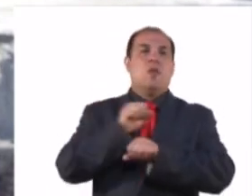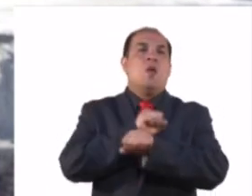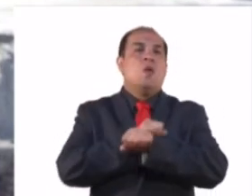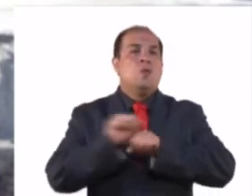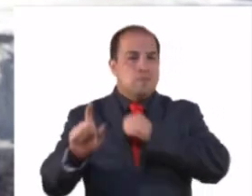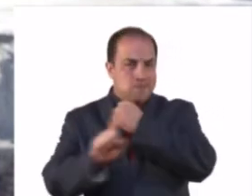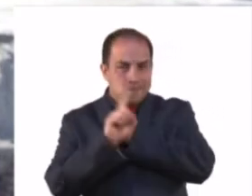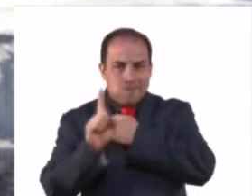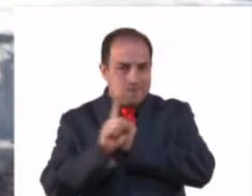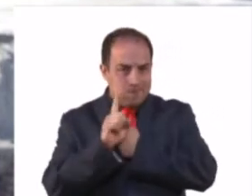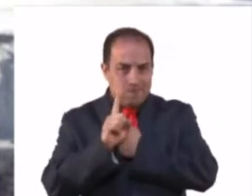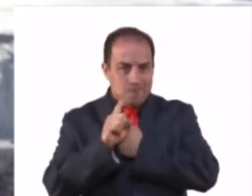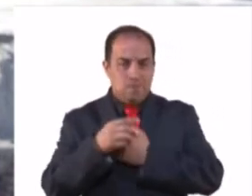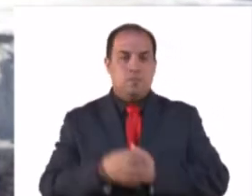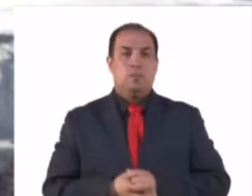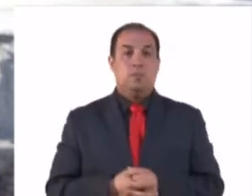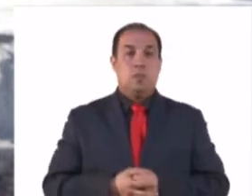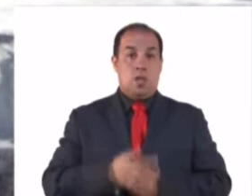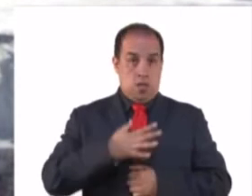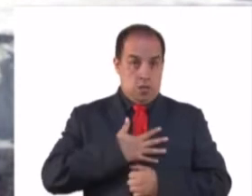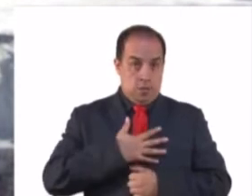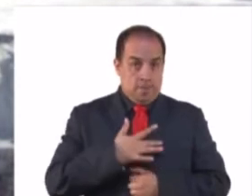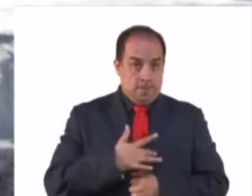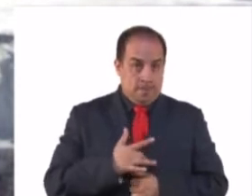Y para mí, en realidad,